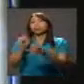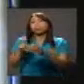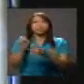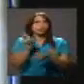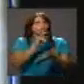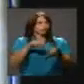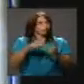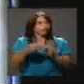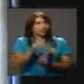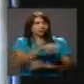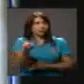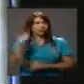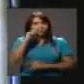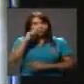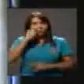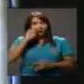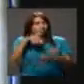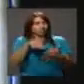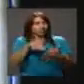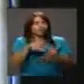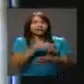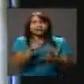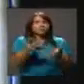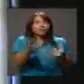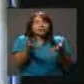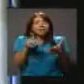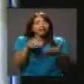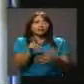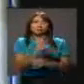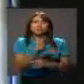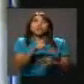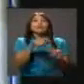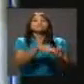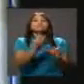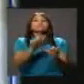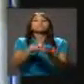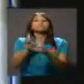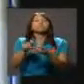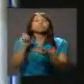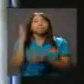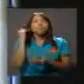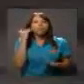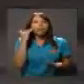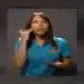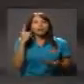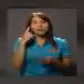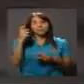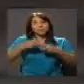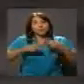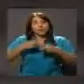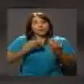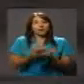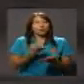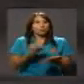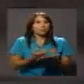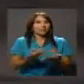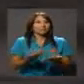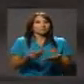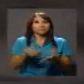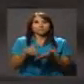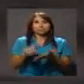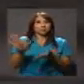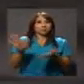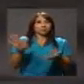de estudiar porque no quieran estudiar es simple y sencillamente porque la crisis económica los expulsa porque la